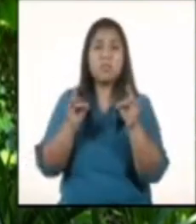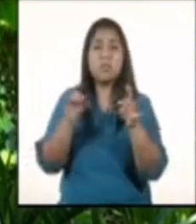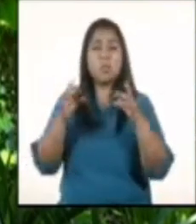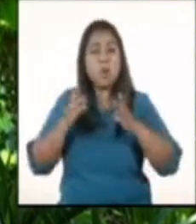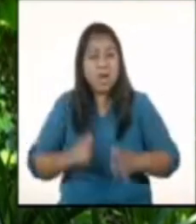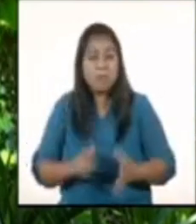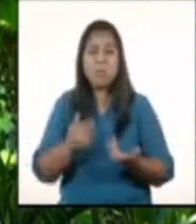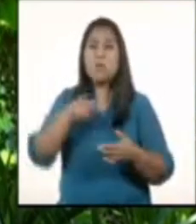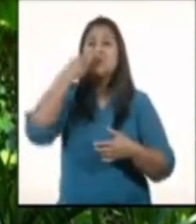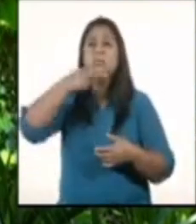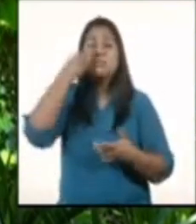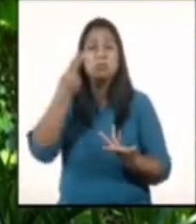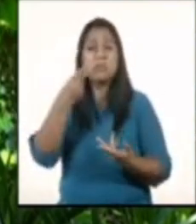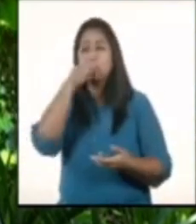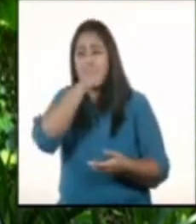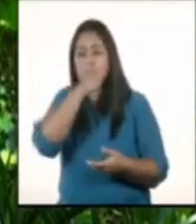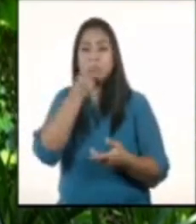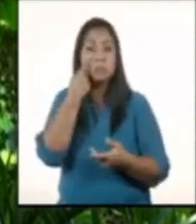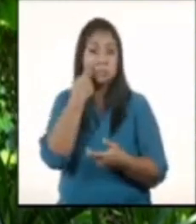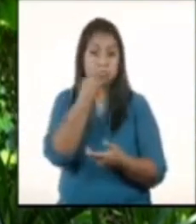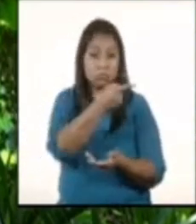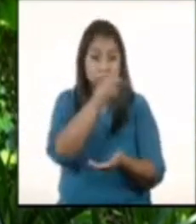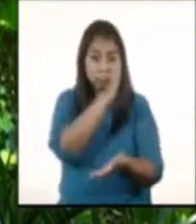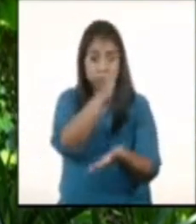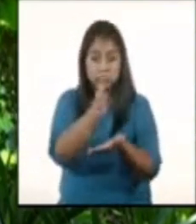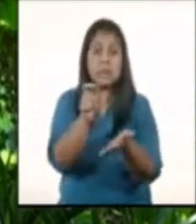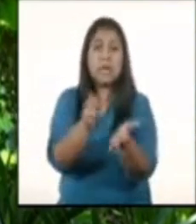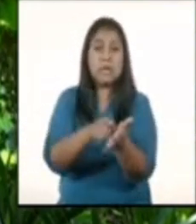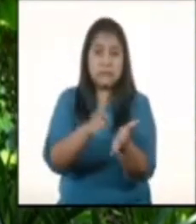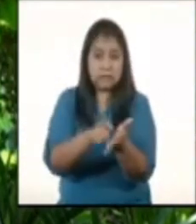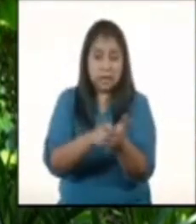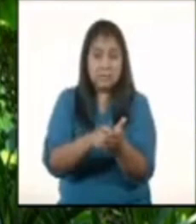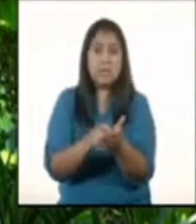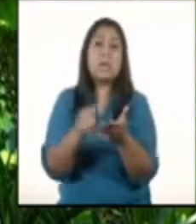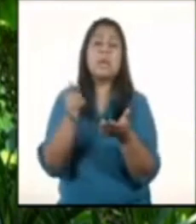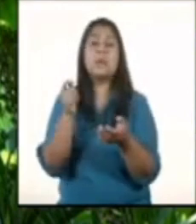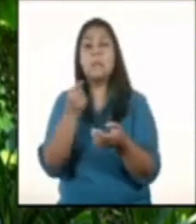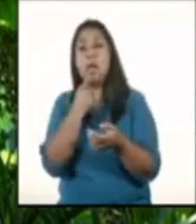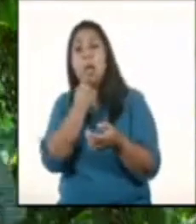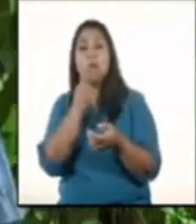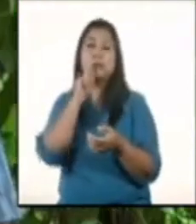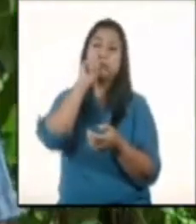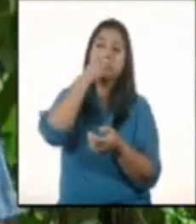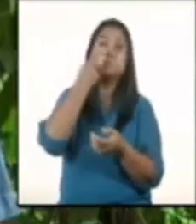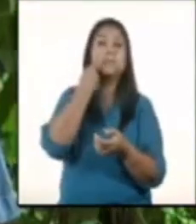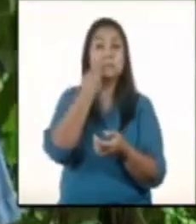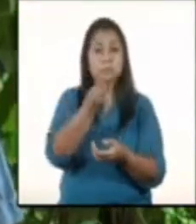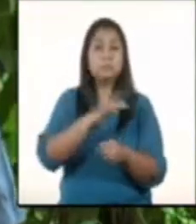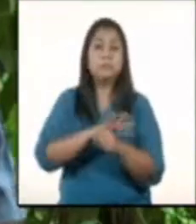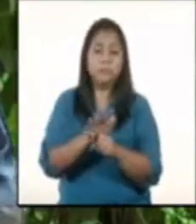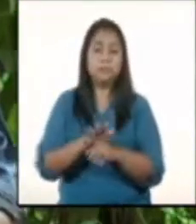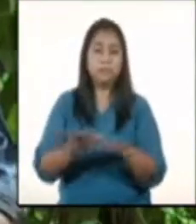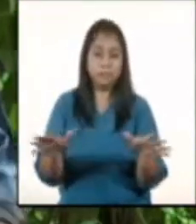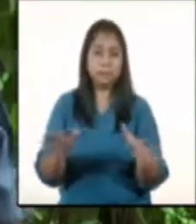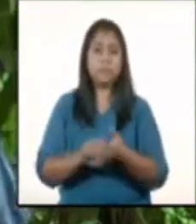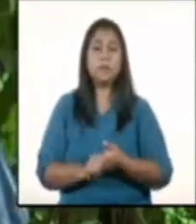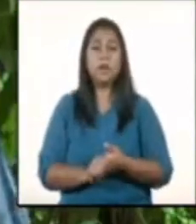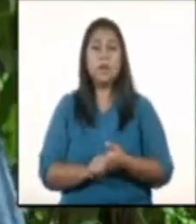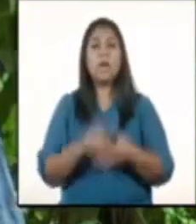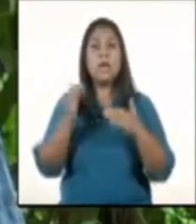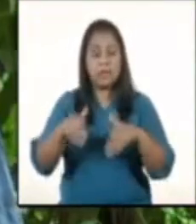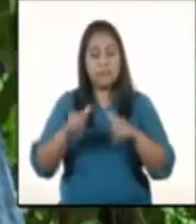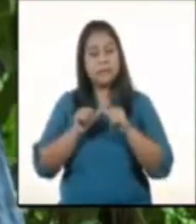personas inmediatamente a levantarles las pruebas para determinar el coronavirus. De ahí en adelante